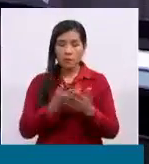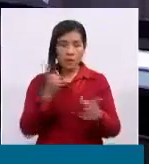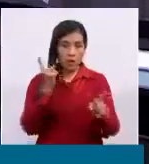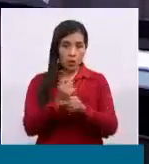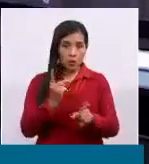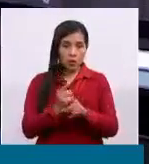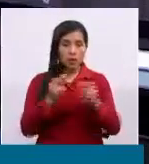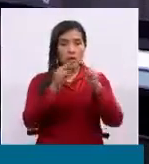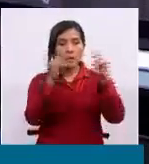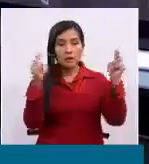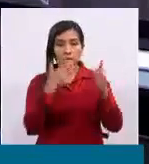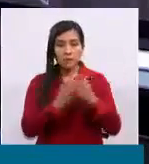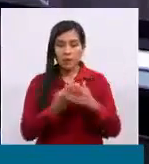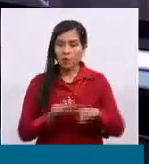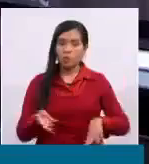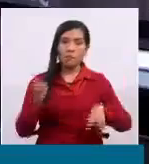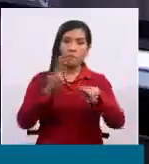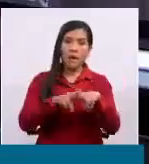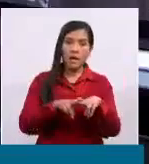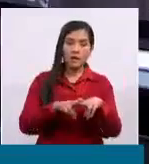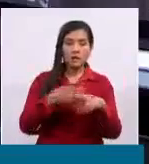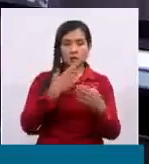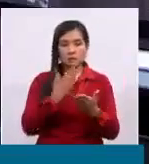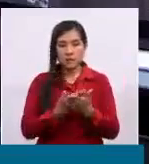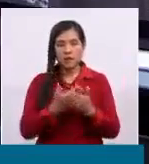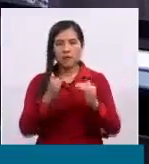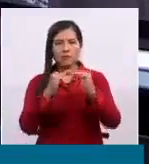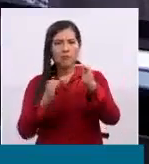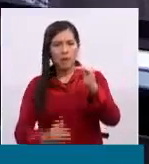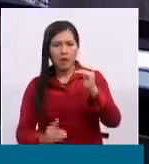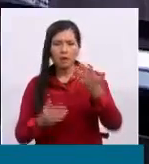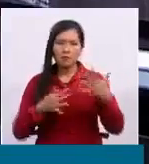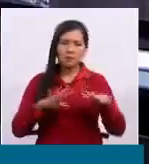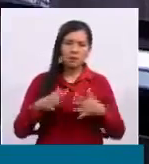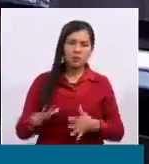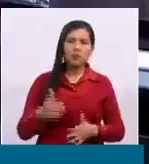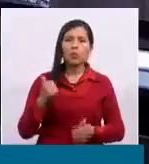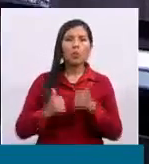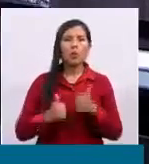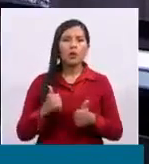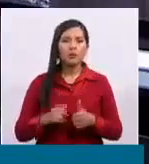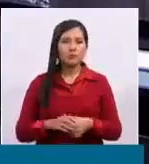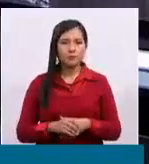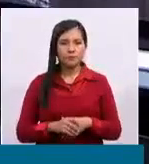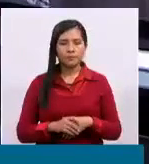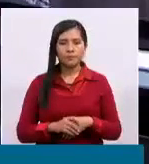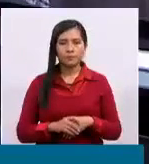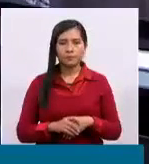los parámetros, si se han incrementado, si estamos bien, si estamos más o menos o estamos mal.